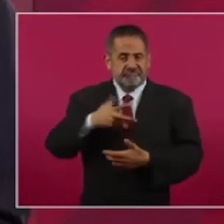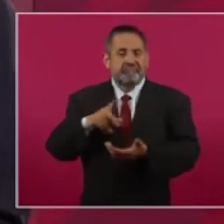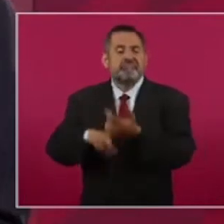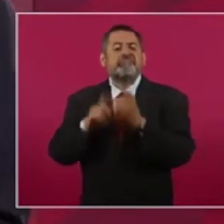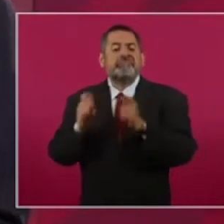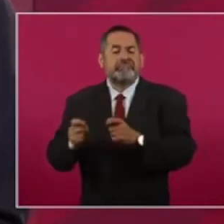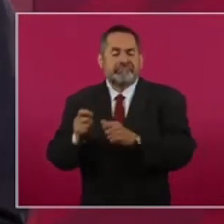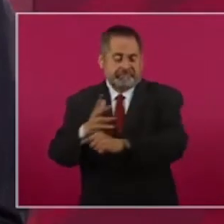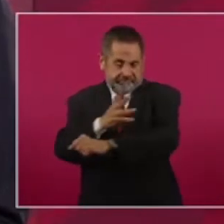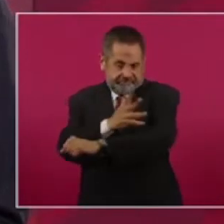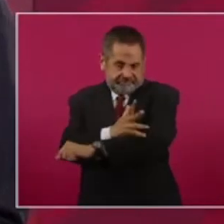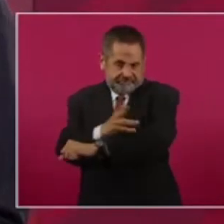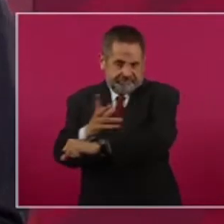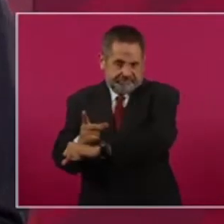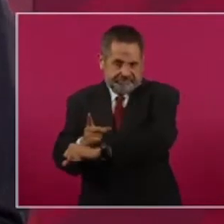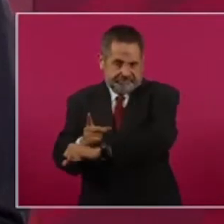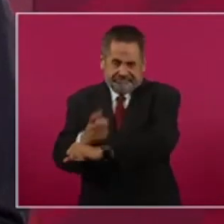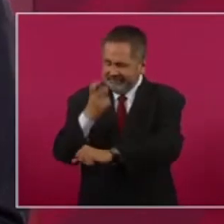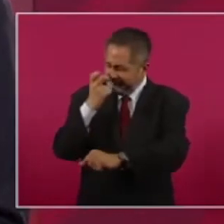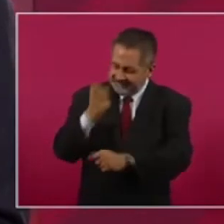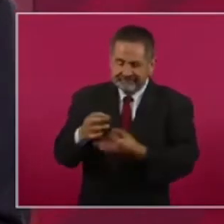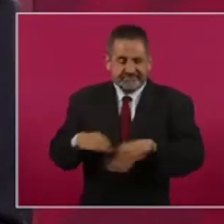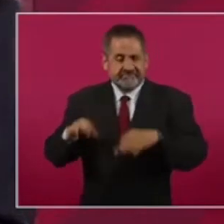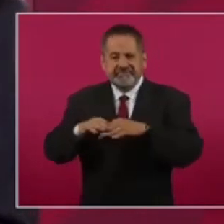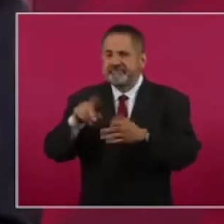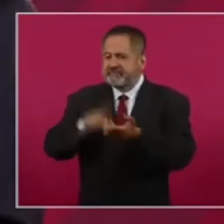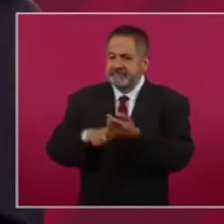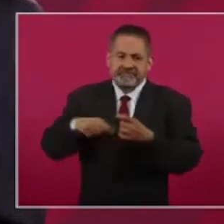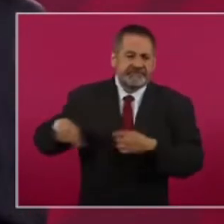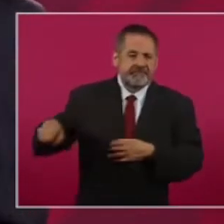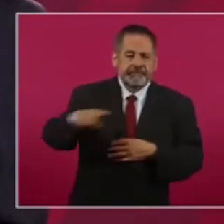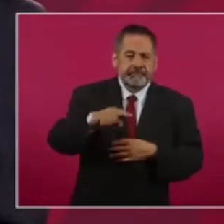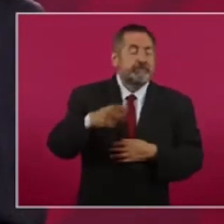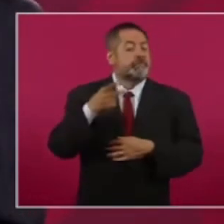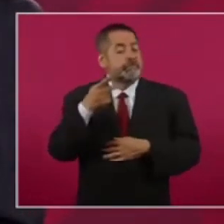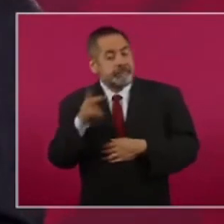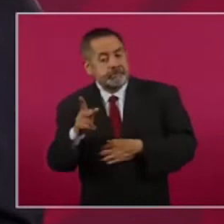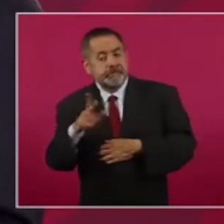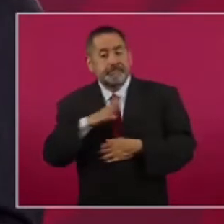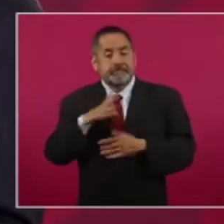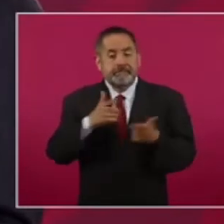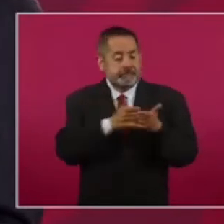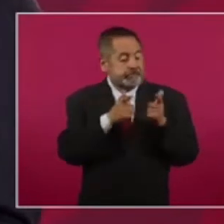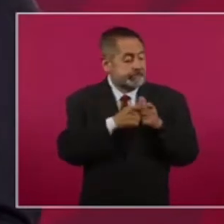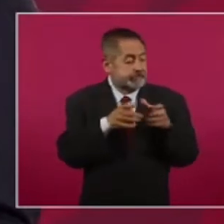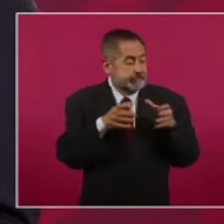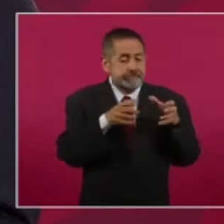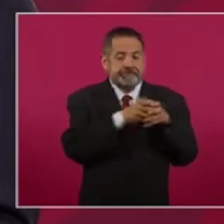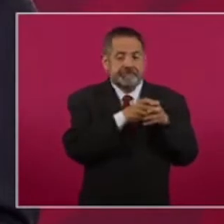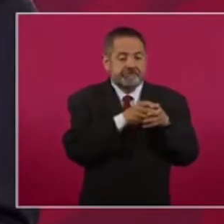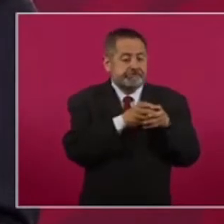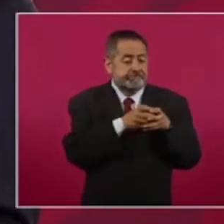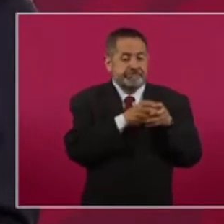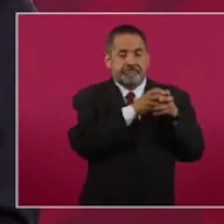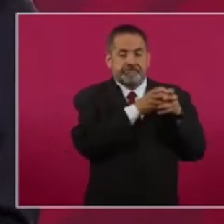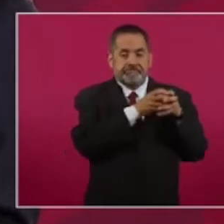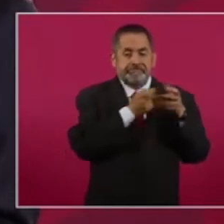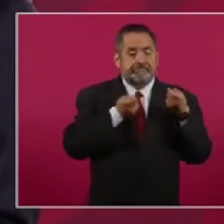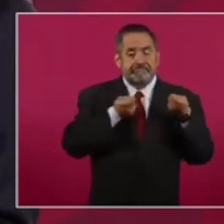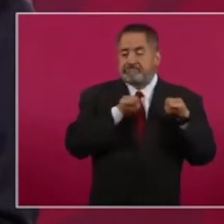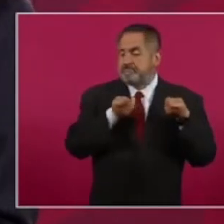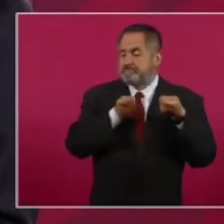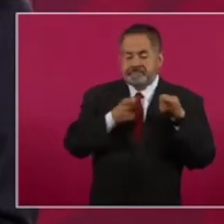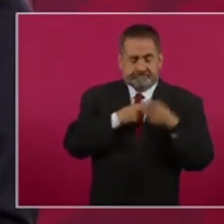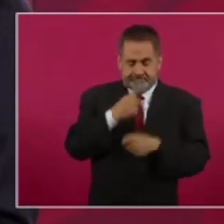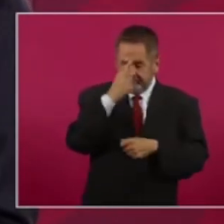honestidad de nuestro pueblo. Pero hay una cúpula